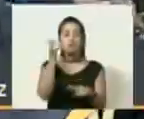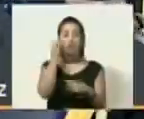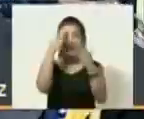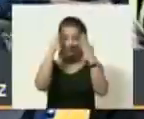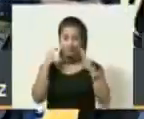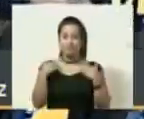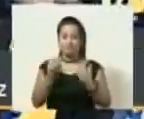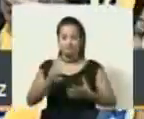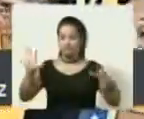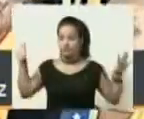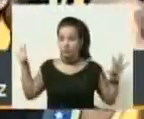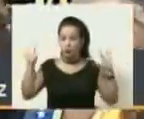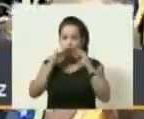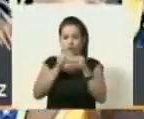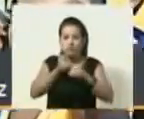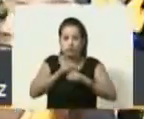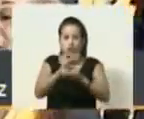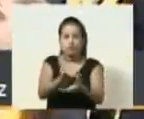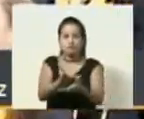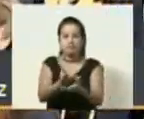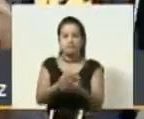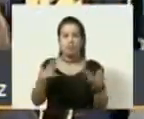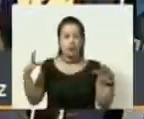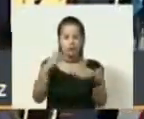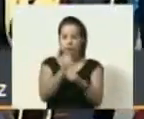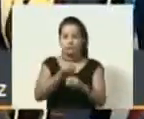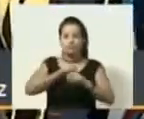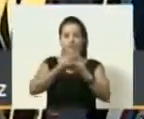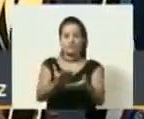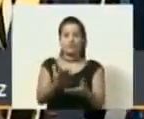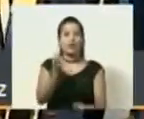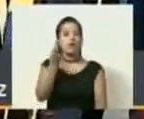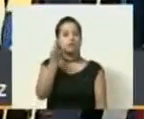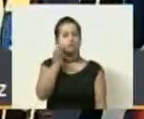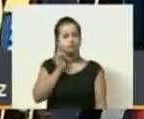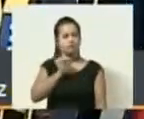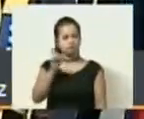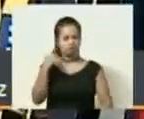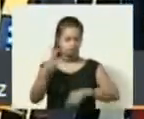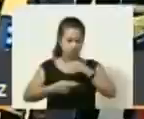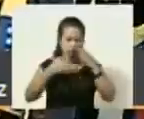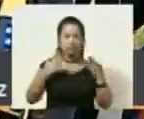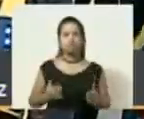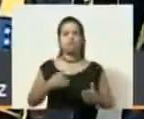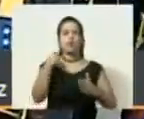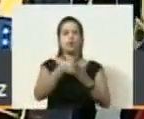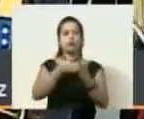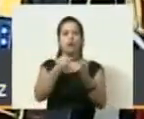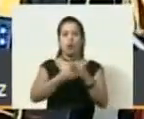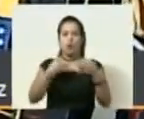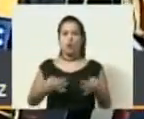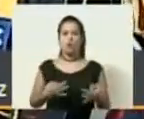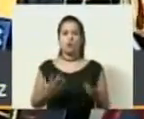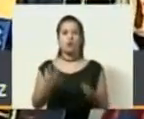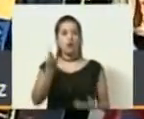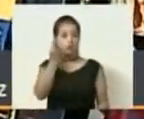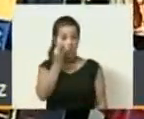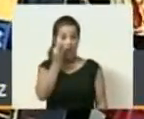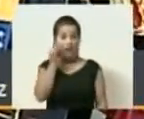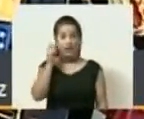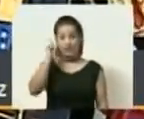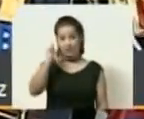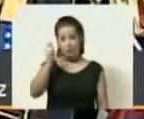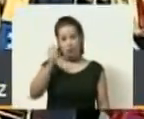Herrera. Una mujer, una revolucionaria y una luchadora que con su testimonio seguramente